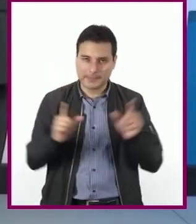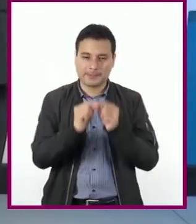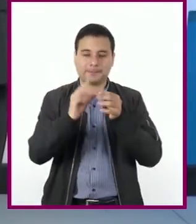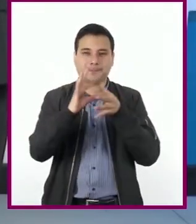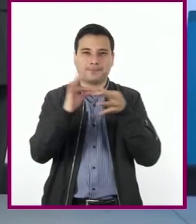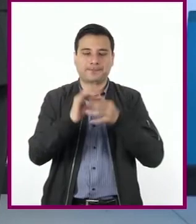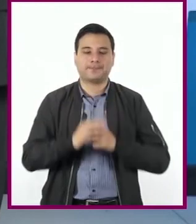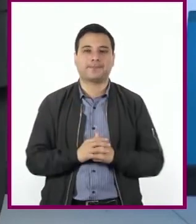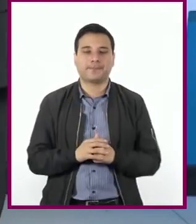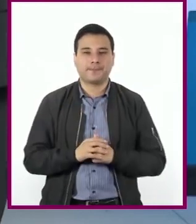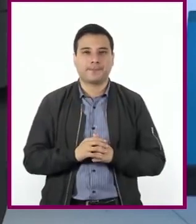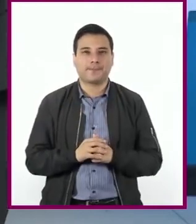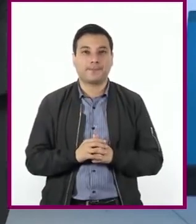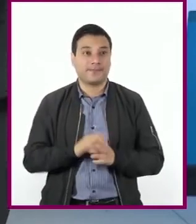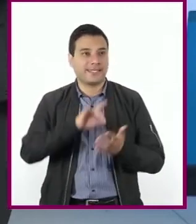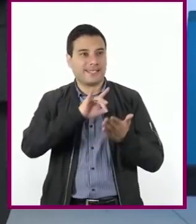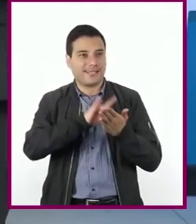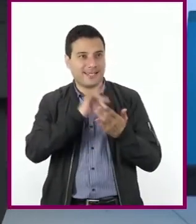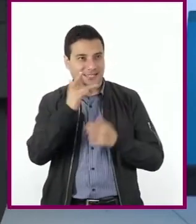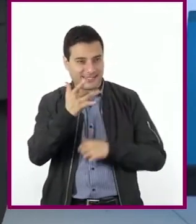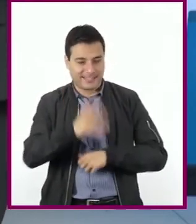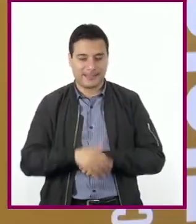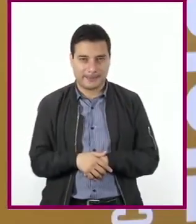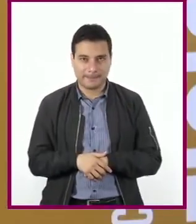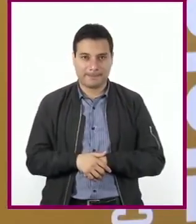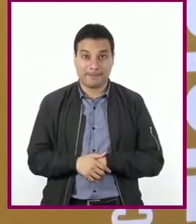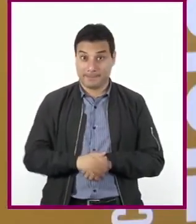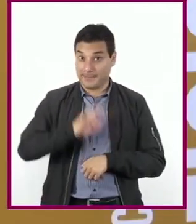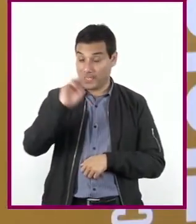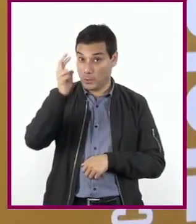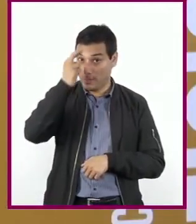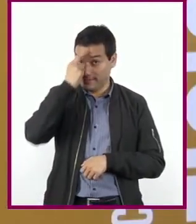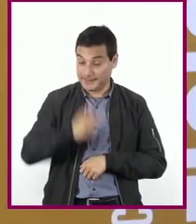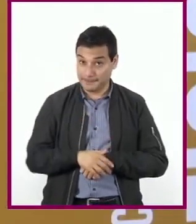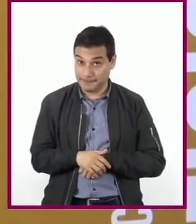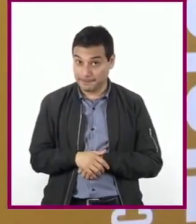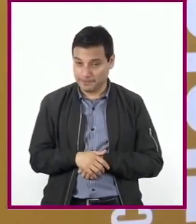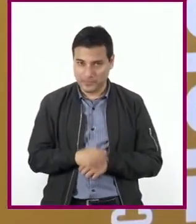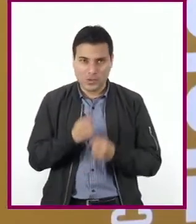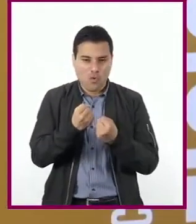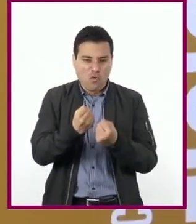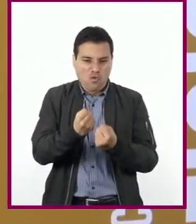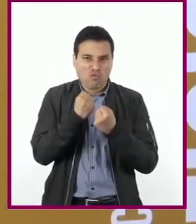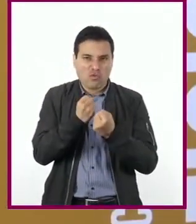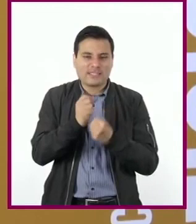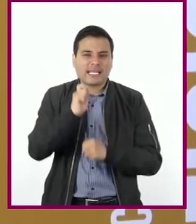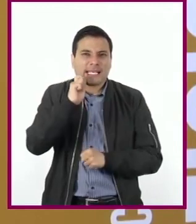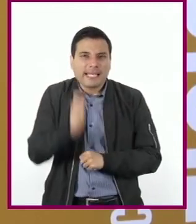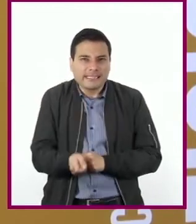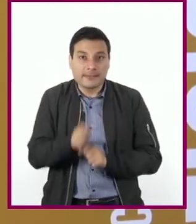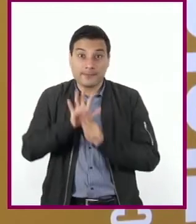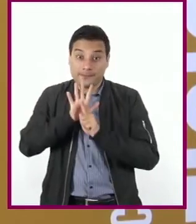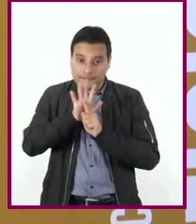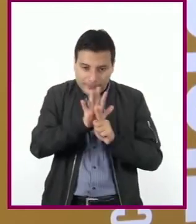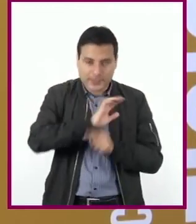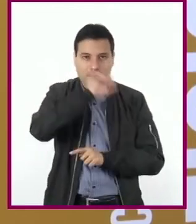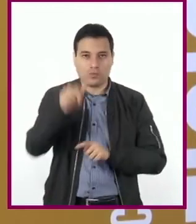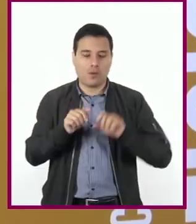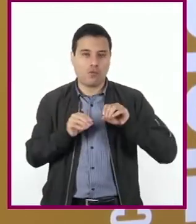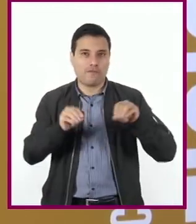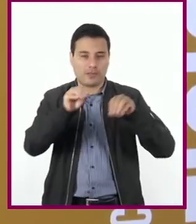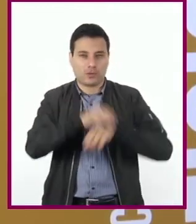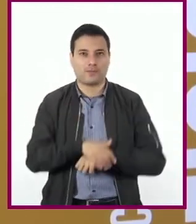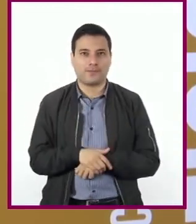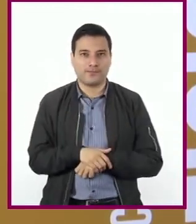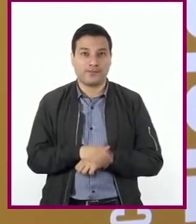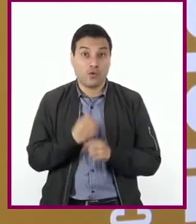de hoy. Gracias, Enrique. Recordemos, una fuerza genera movimiento o deformación.